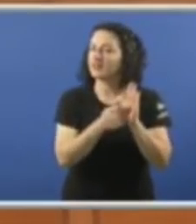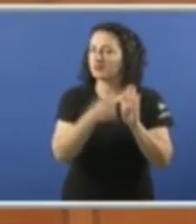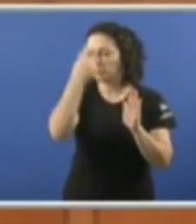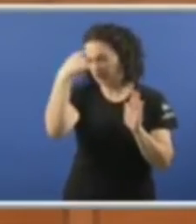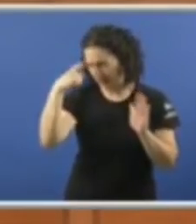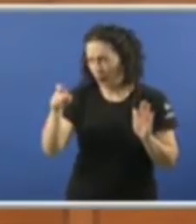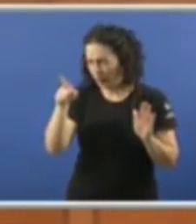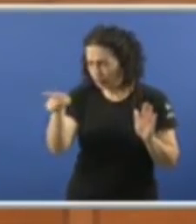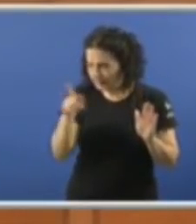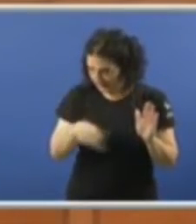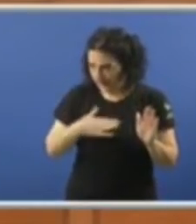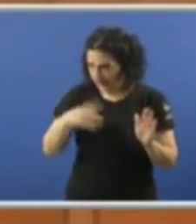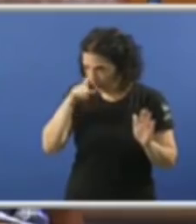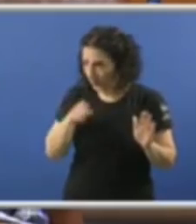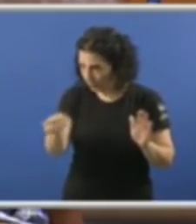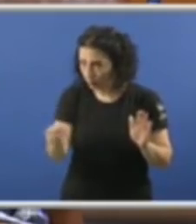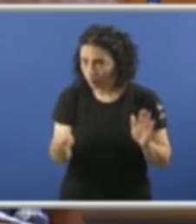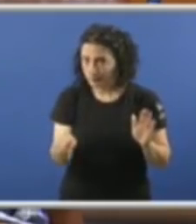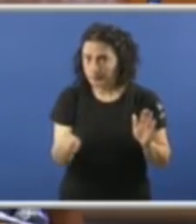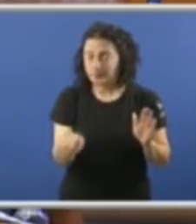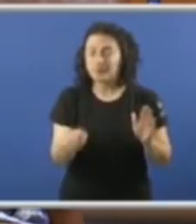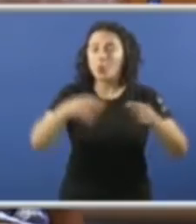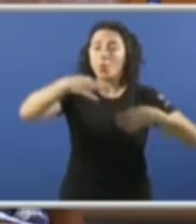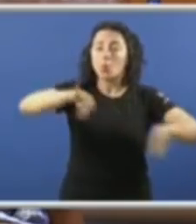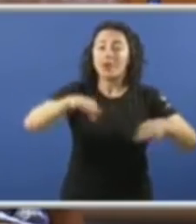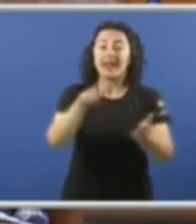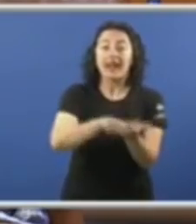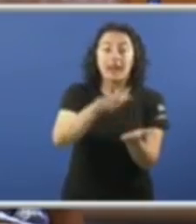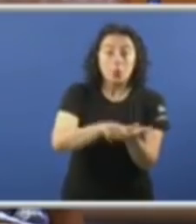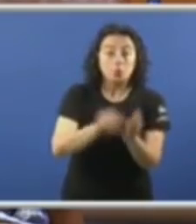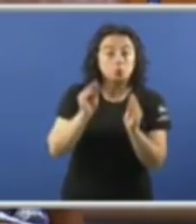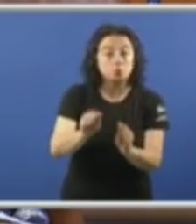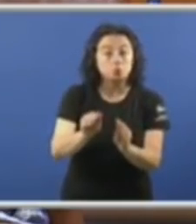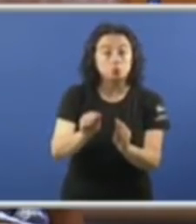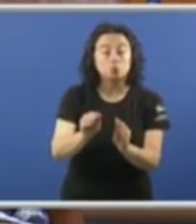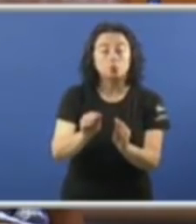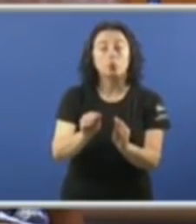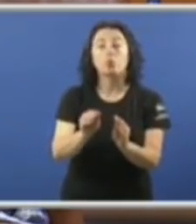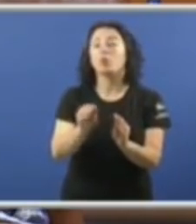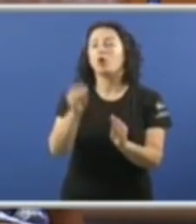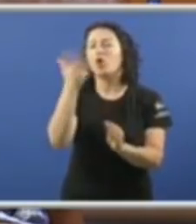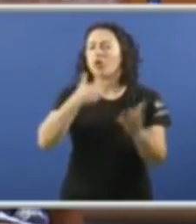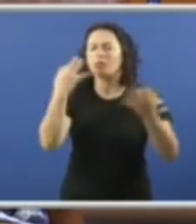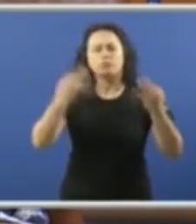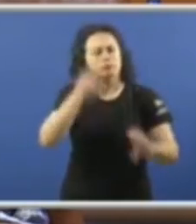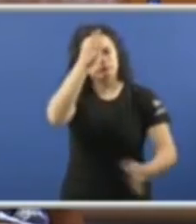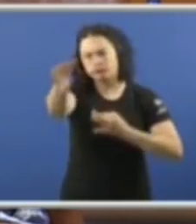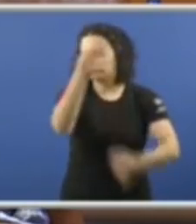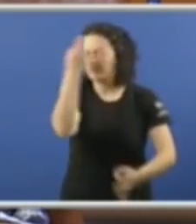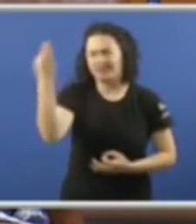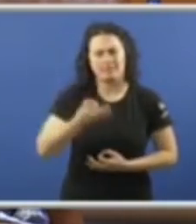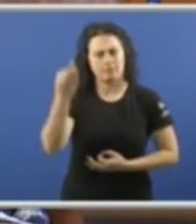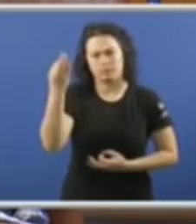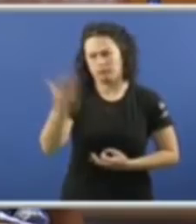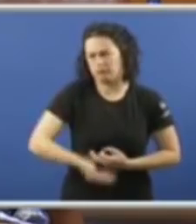lembra, se quere recordo yo. La única lengua cuyo conocimiento será un requisito